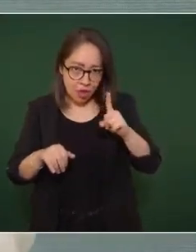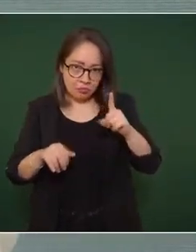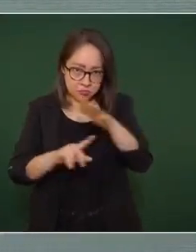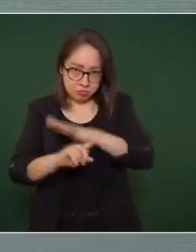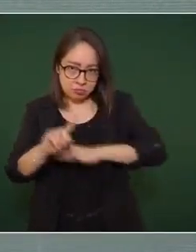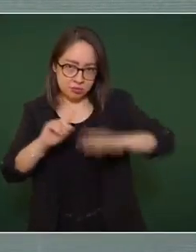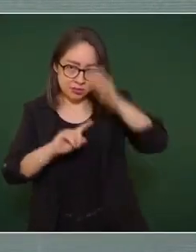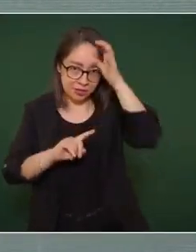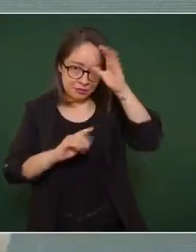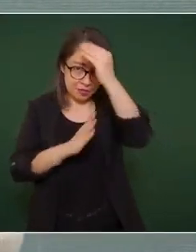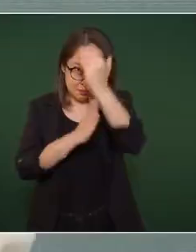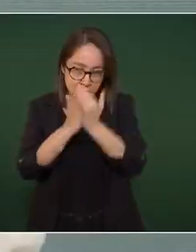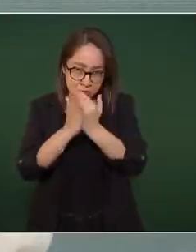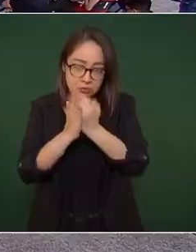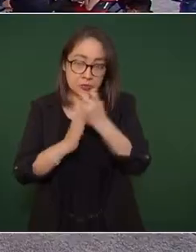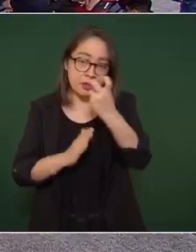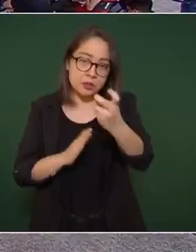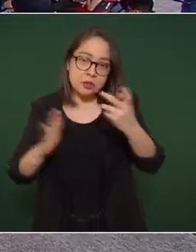criterio.